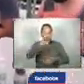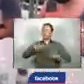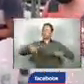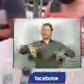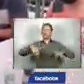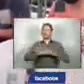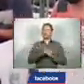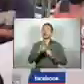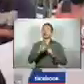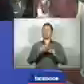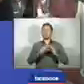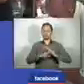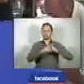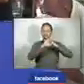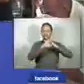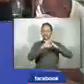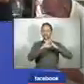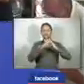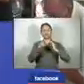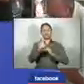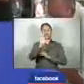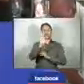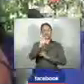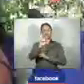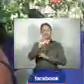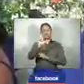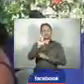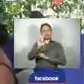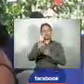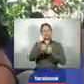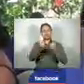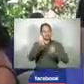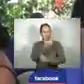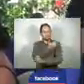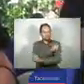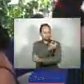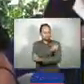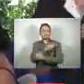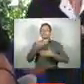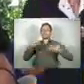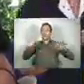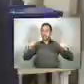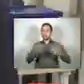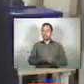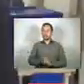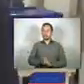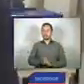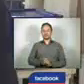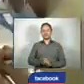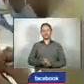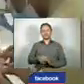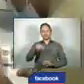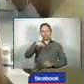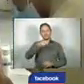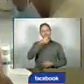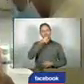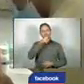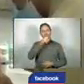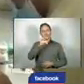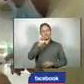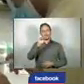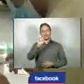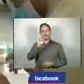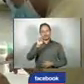inmunización ya alcanzó las 9.3 millones de dosis aplicadas. Este es un informe de